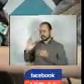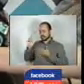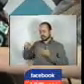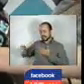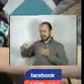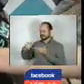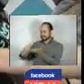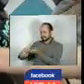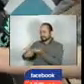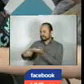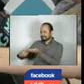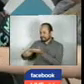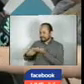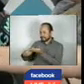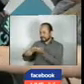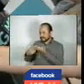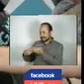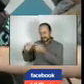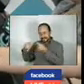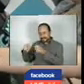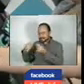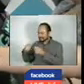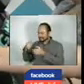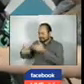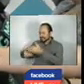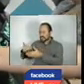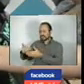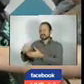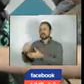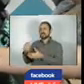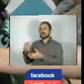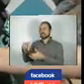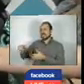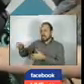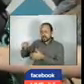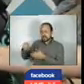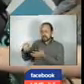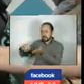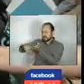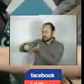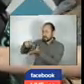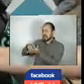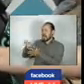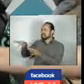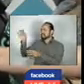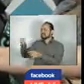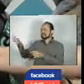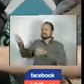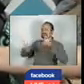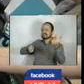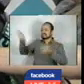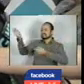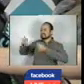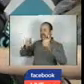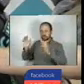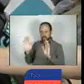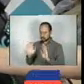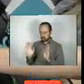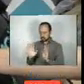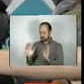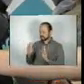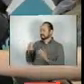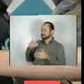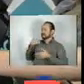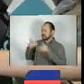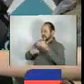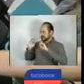tema de manera integral. No se trata simplemente de una reducción mecánica o arbitraria de municipios, sino que